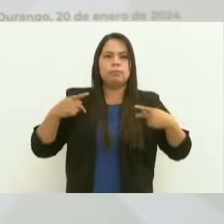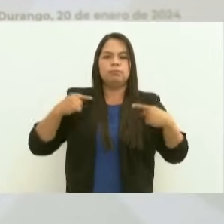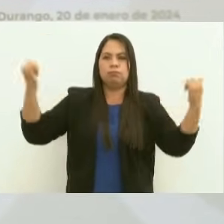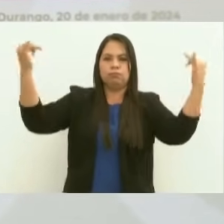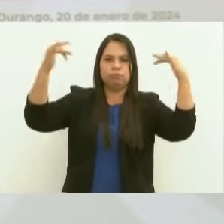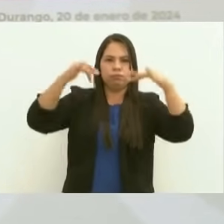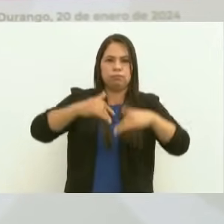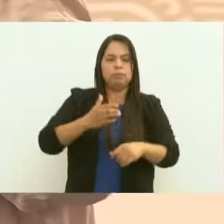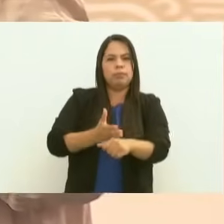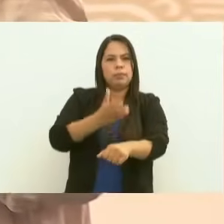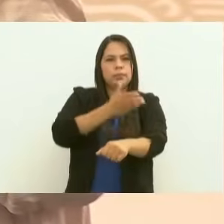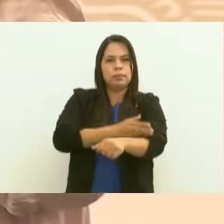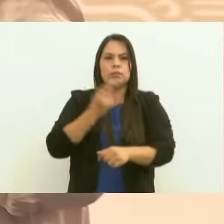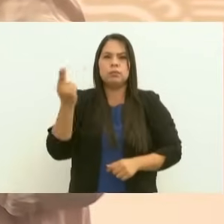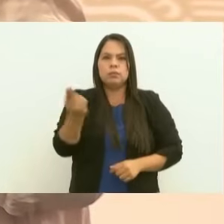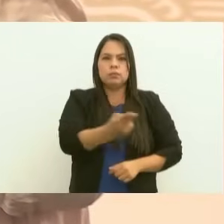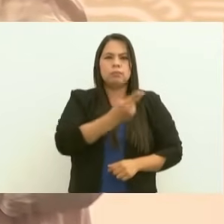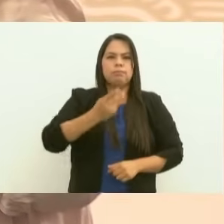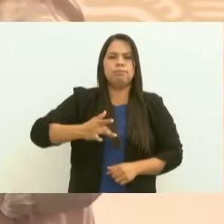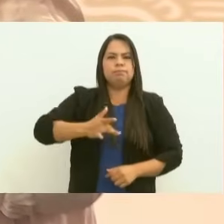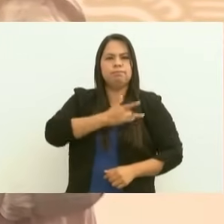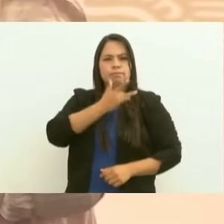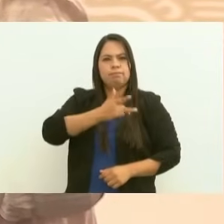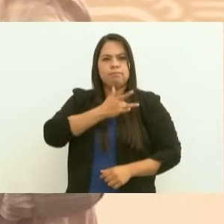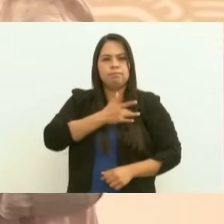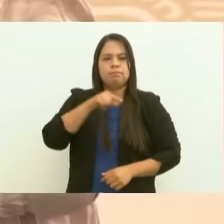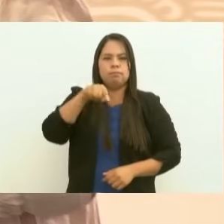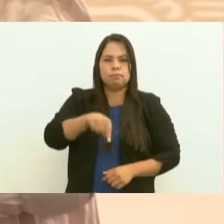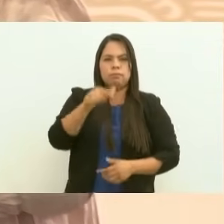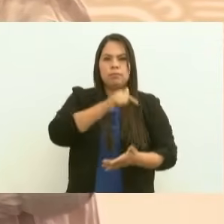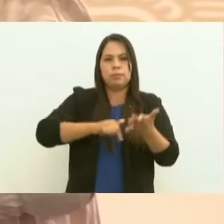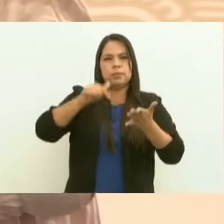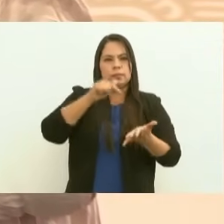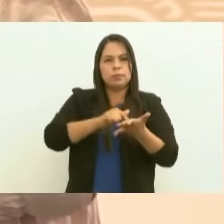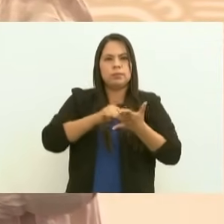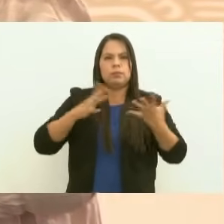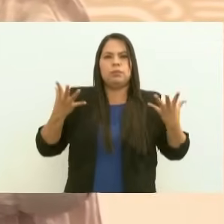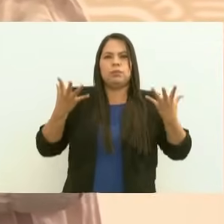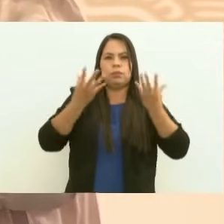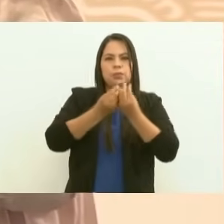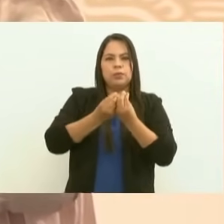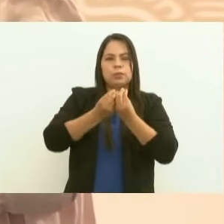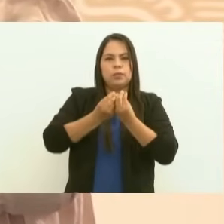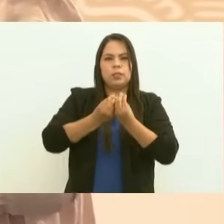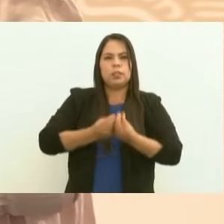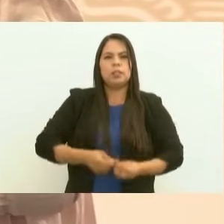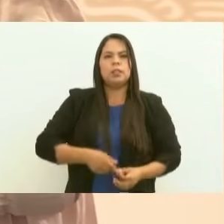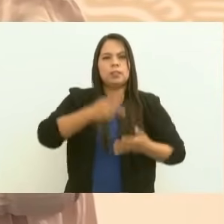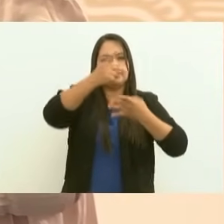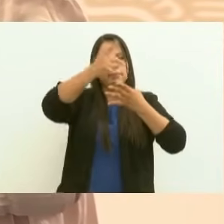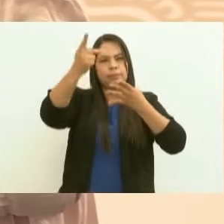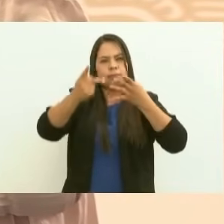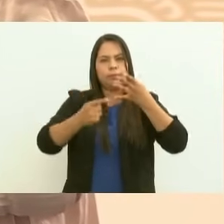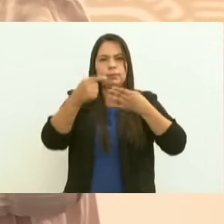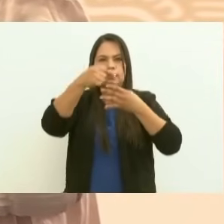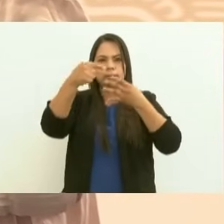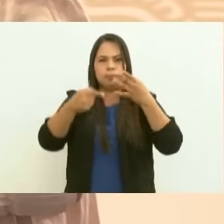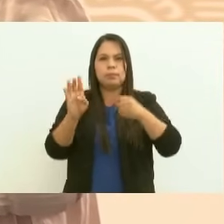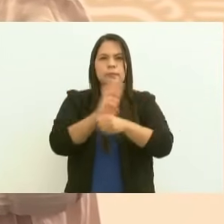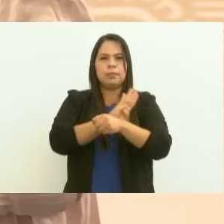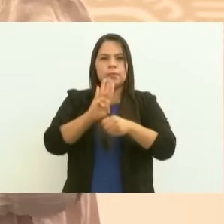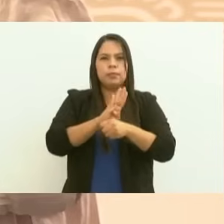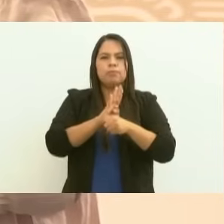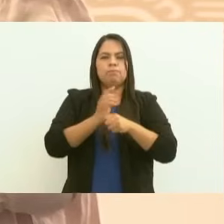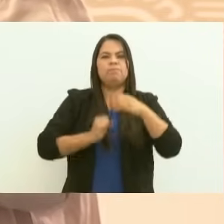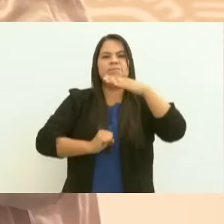acompaña. Ustedes son el motivo por el cual nos encontramos hoy aquí reunidos, por el que los programas de bienestar son un pilar